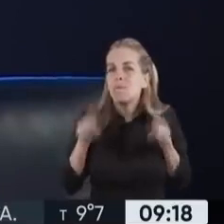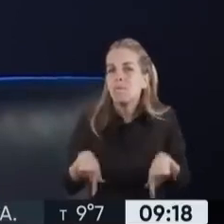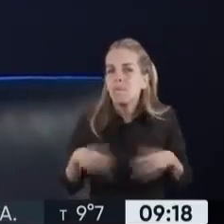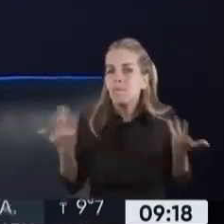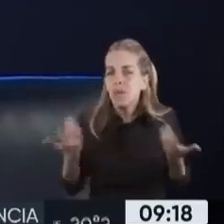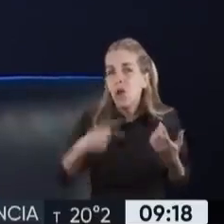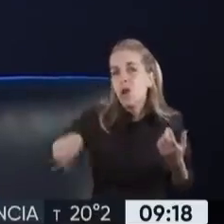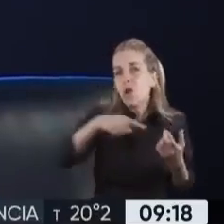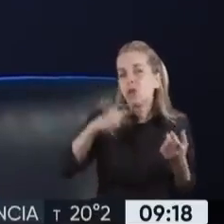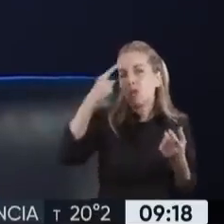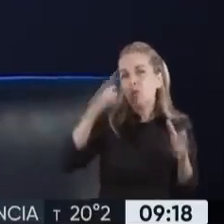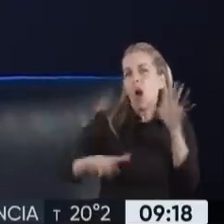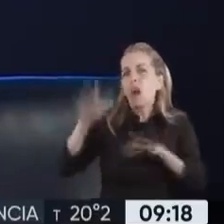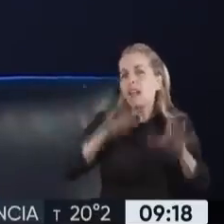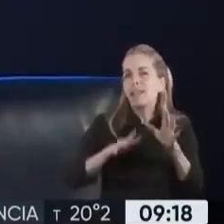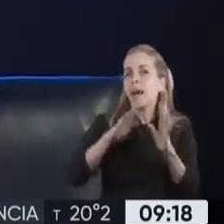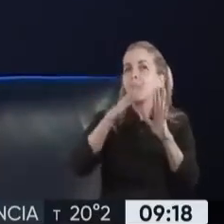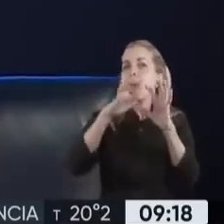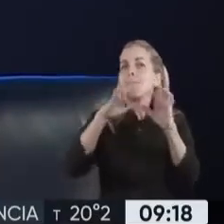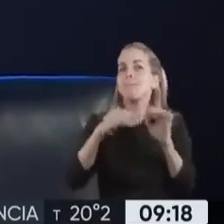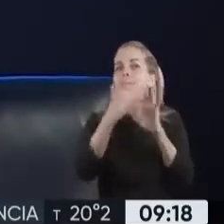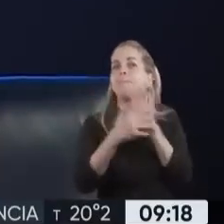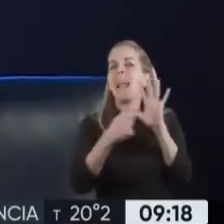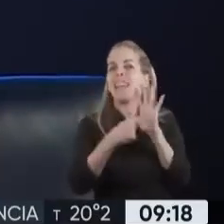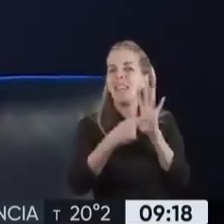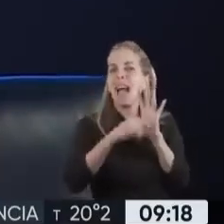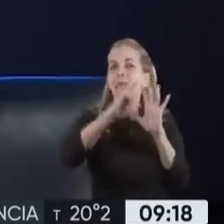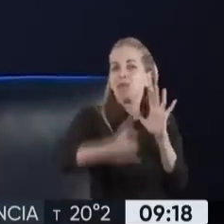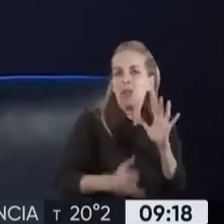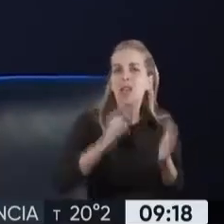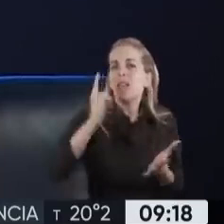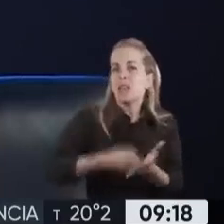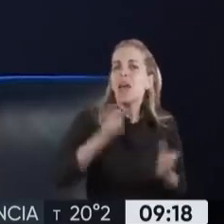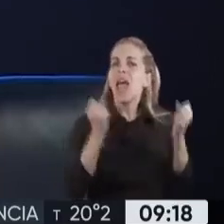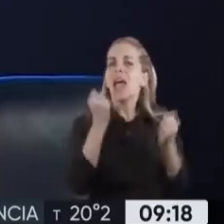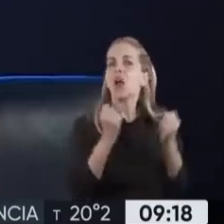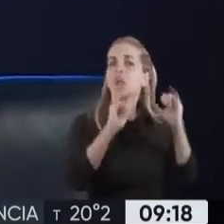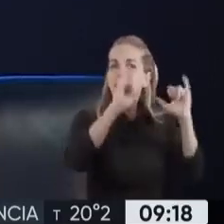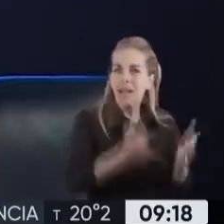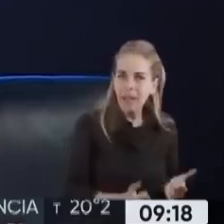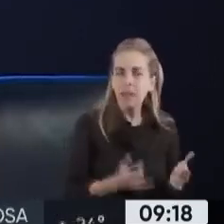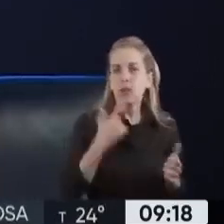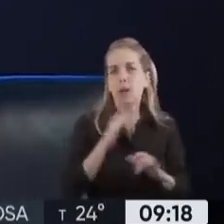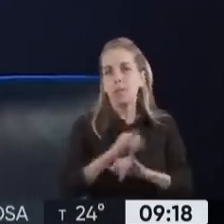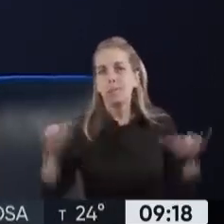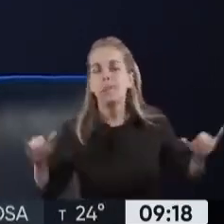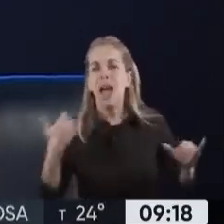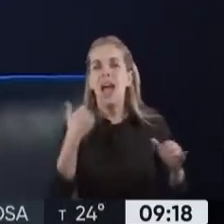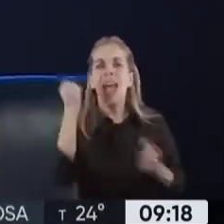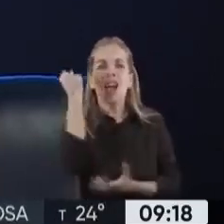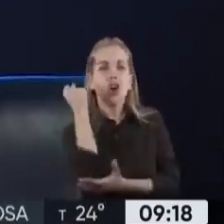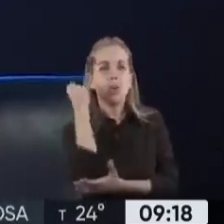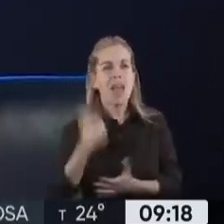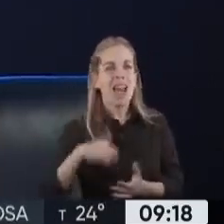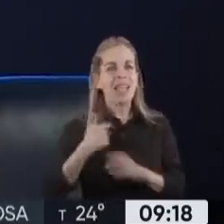planificamos qué medidas económicas vamos a tomar por supuesto que los son mencioné la economía argentina el año pasado tuvo